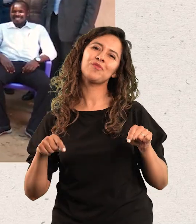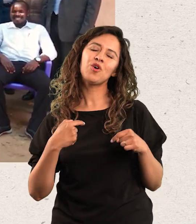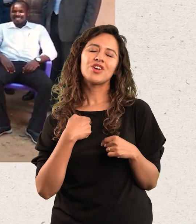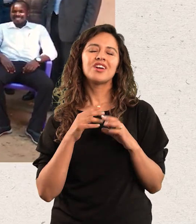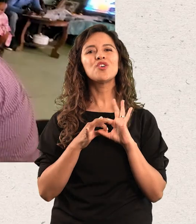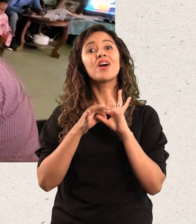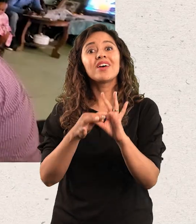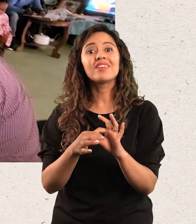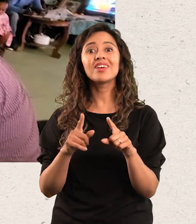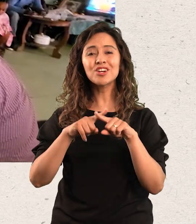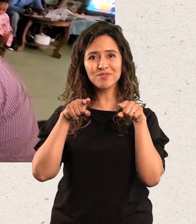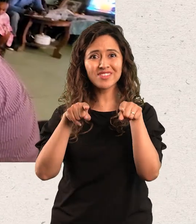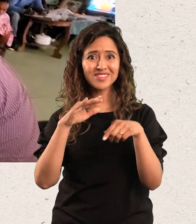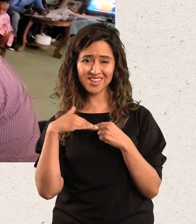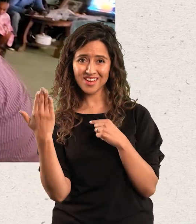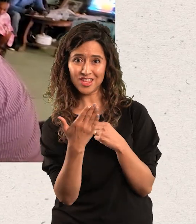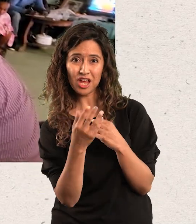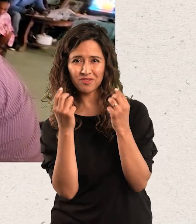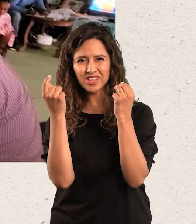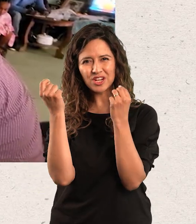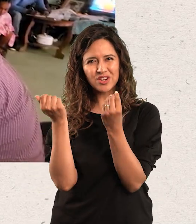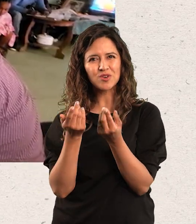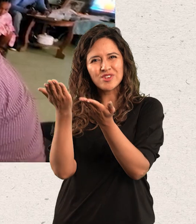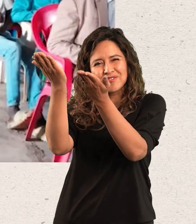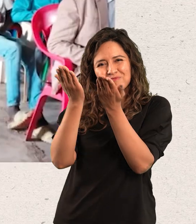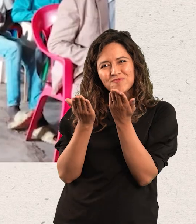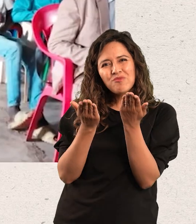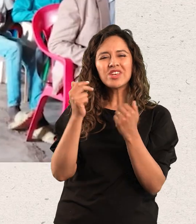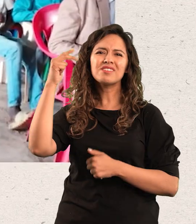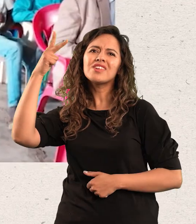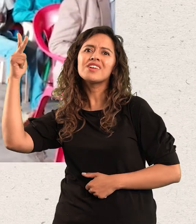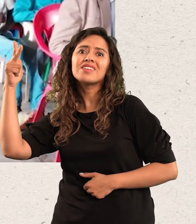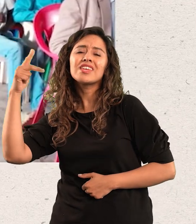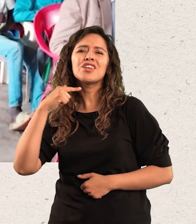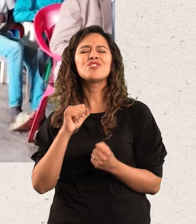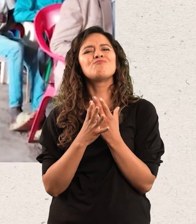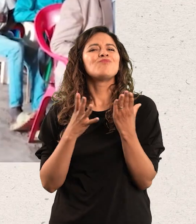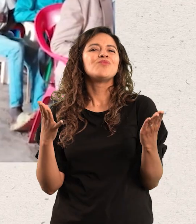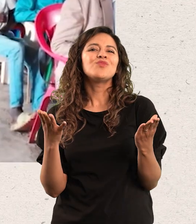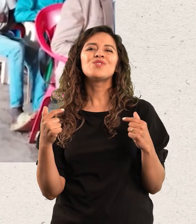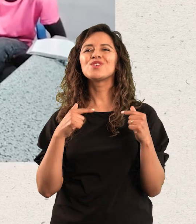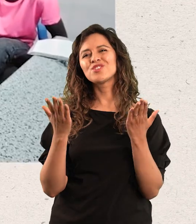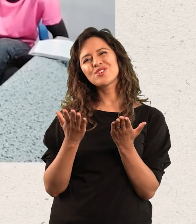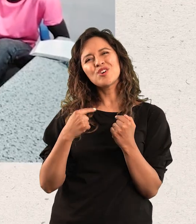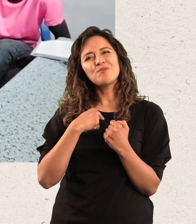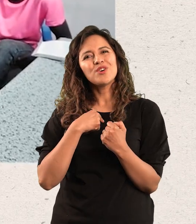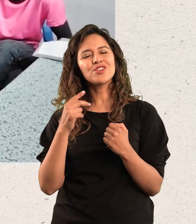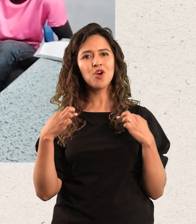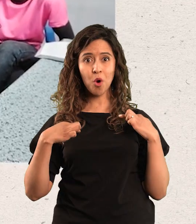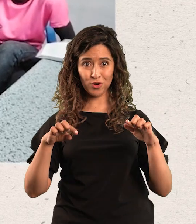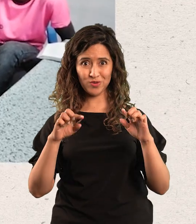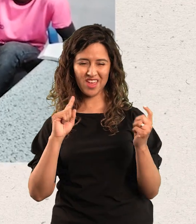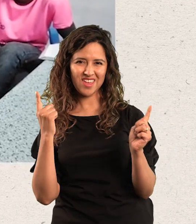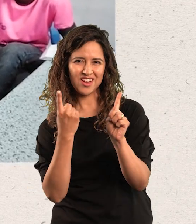Fue por ti, a través de los recursos que recibiste de Dios, que muchos, como yo, tienen la oportunidad de un verdadero